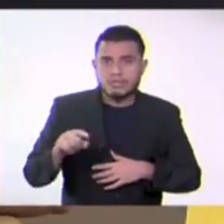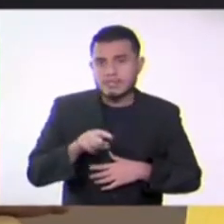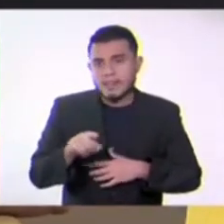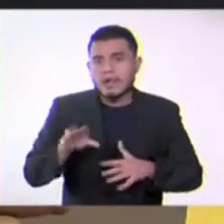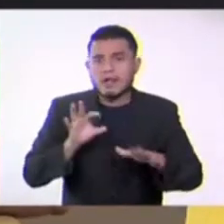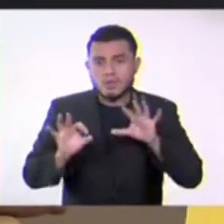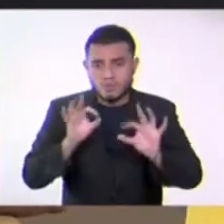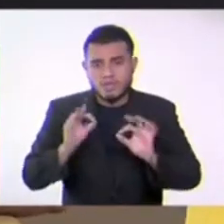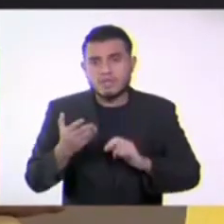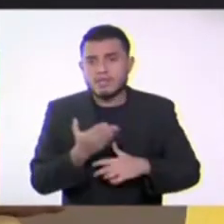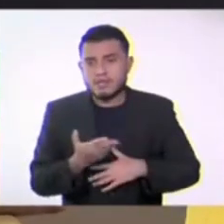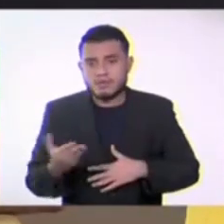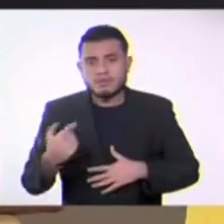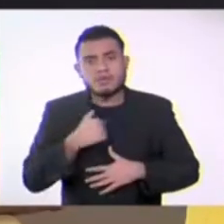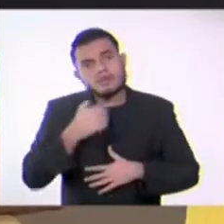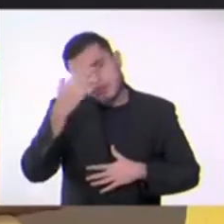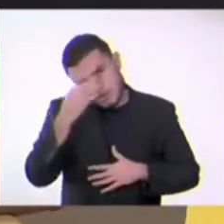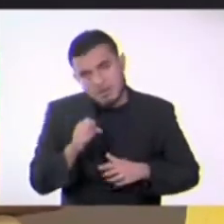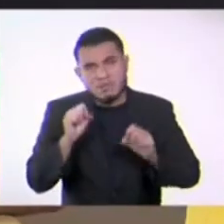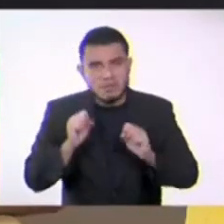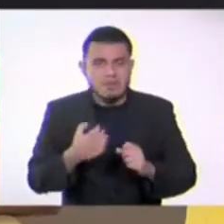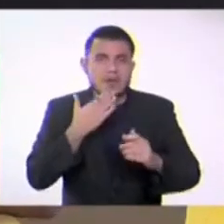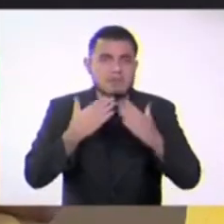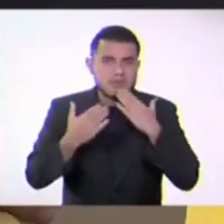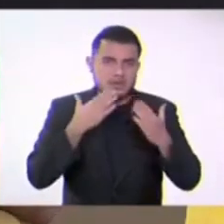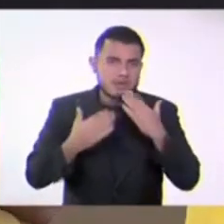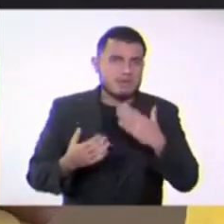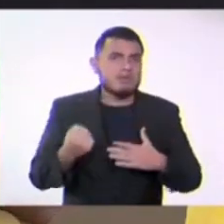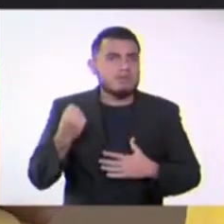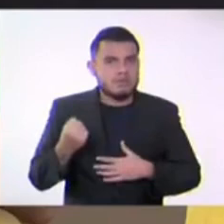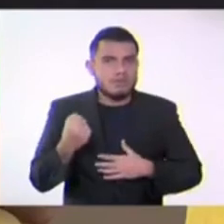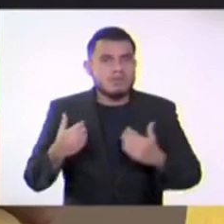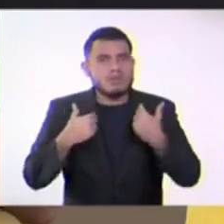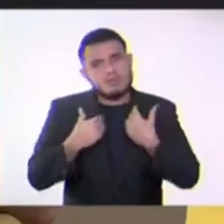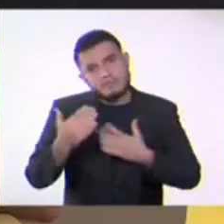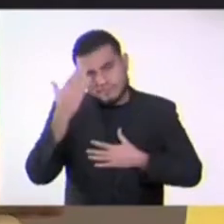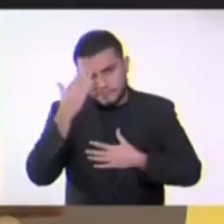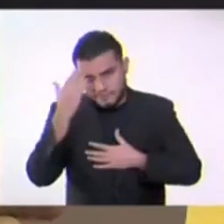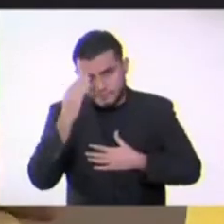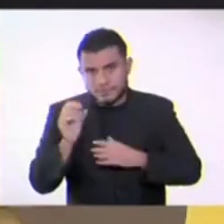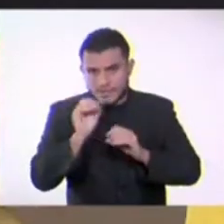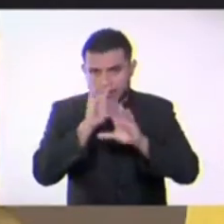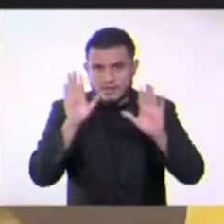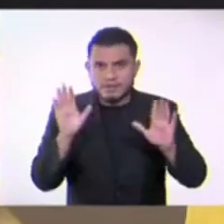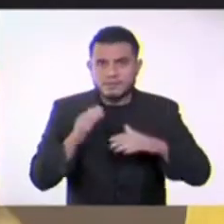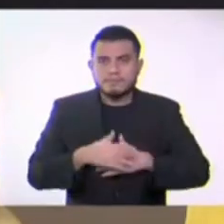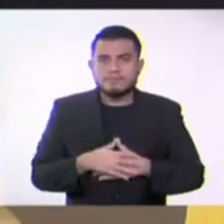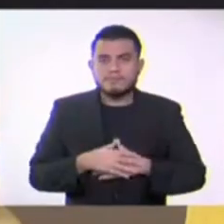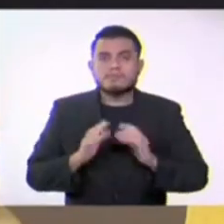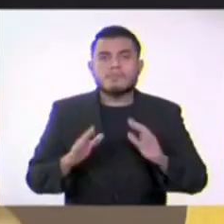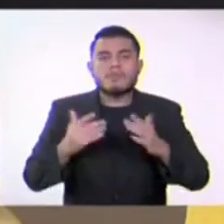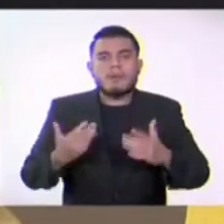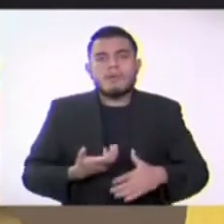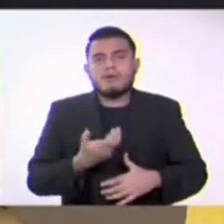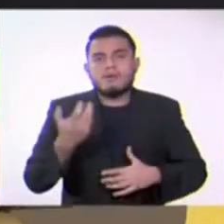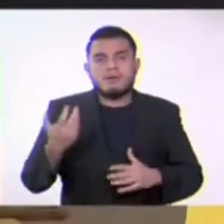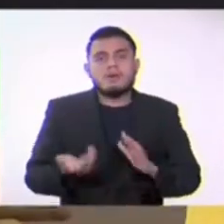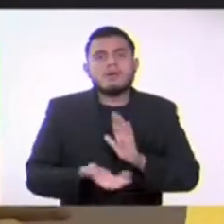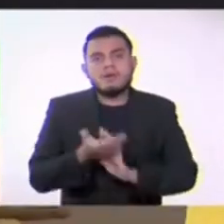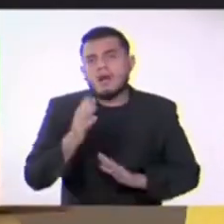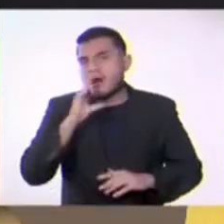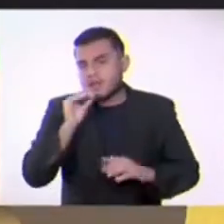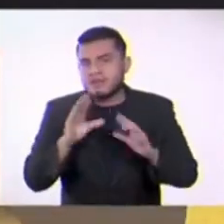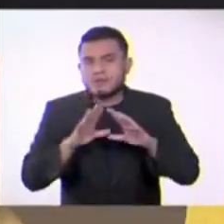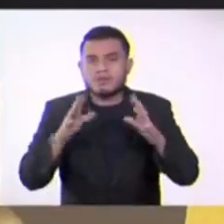de las cosas que yo creo que podemos mencionar y que los estudiantes deben de tener bastante claro, porque vamos a seguir hablando de